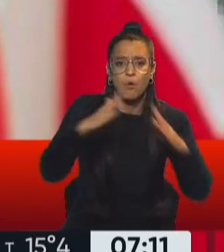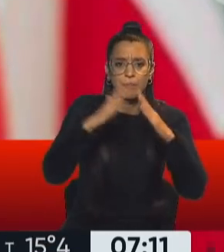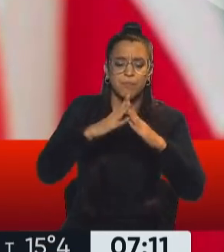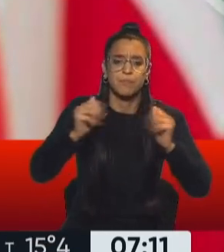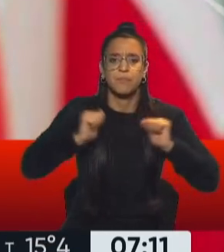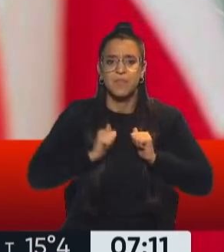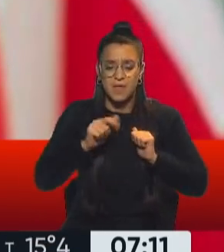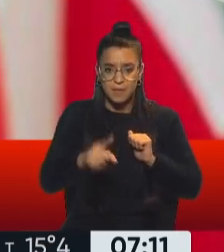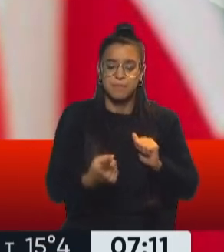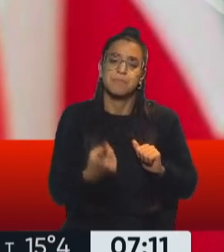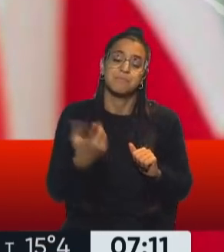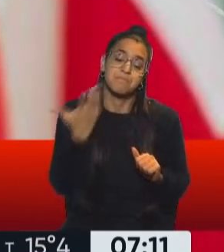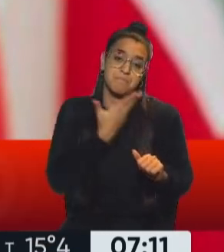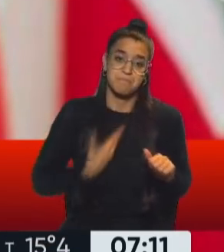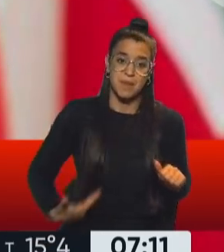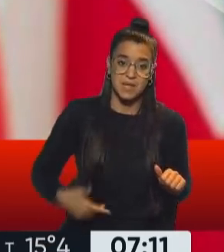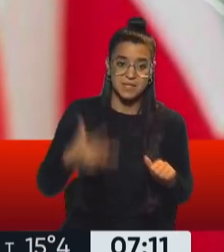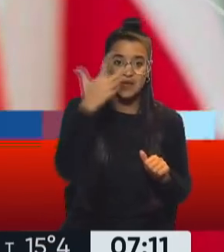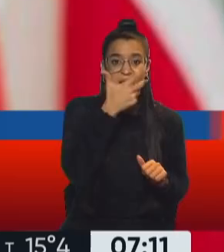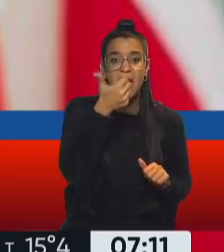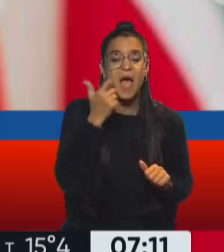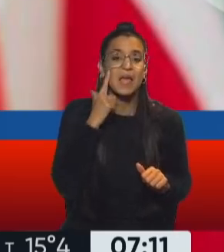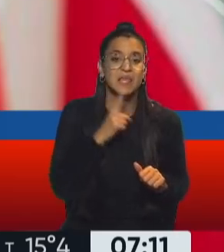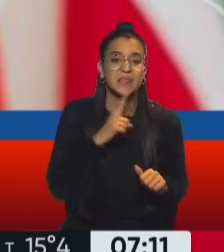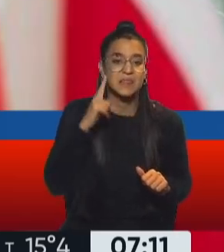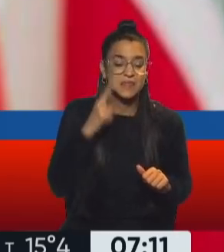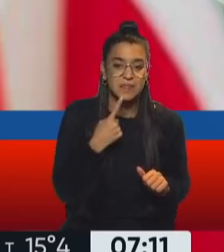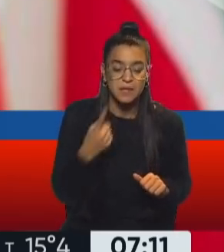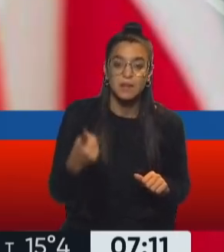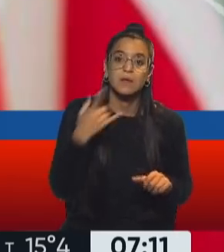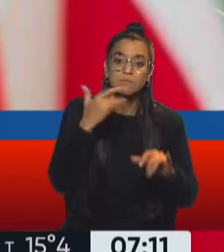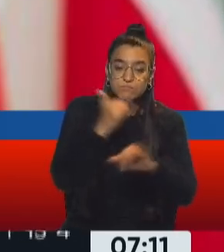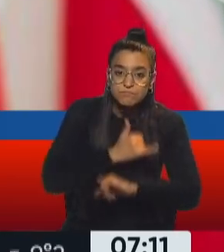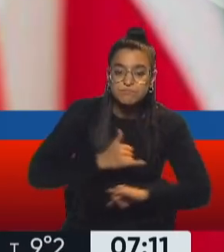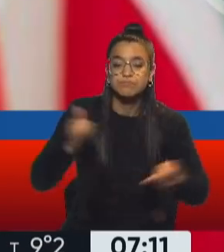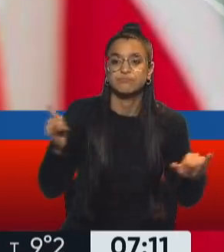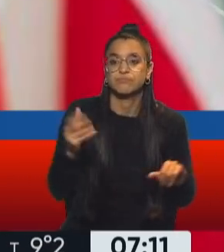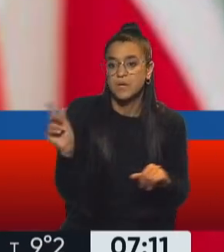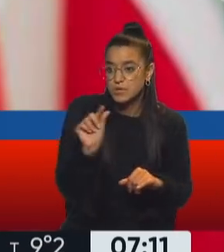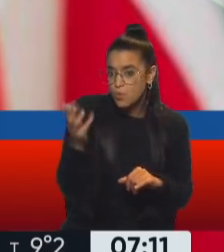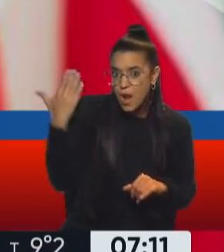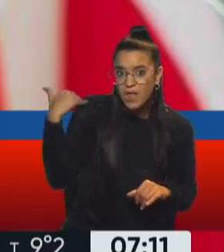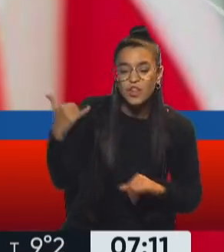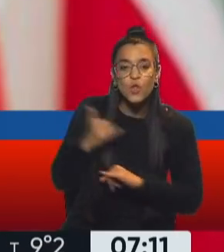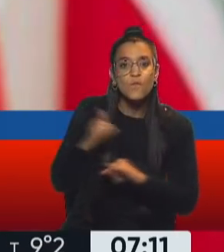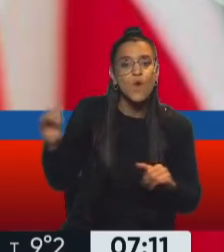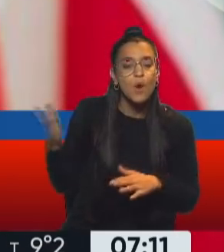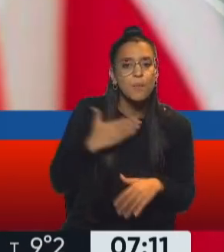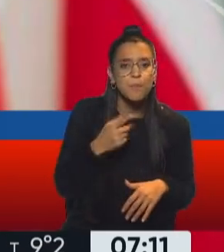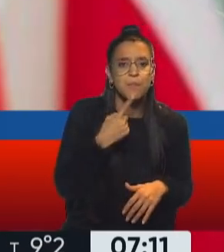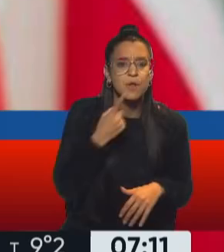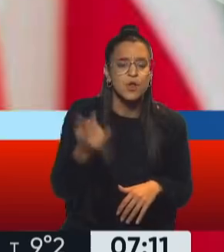el primer mandatario haitiano. Según el comunicado que fue recogido hace instantes nada más, el acto ya ha